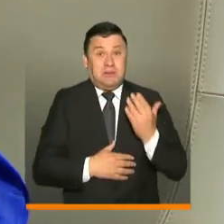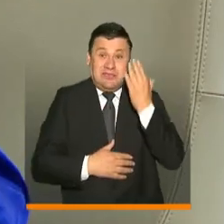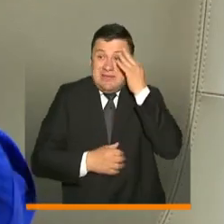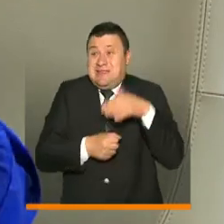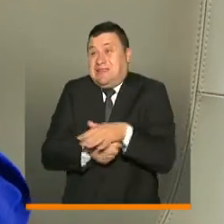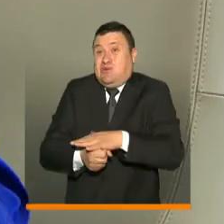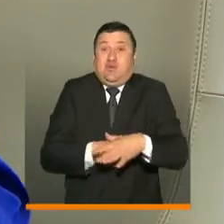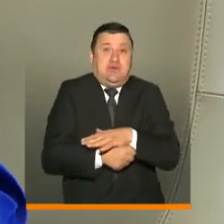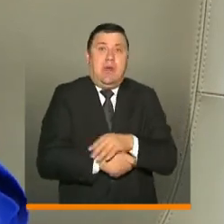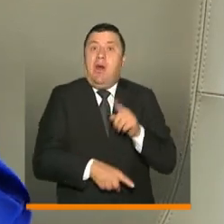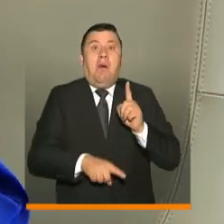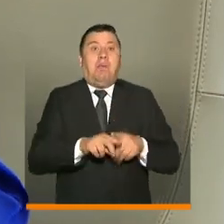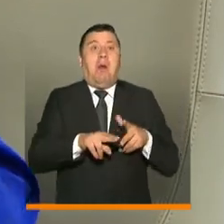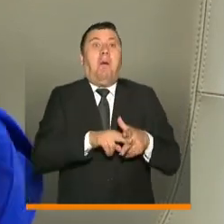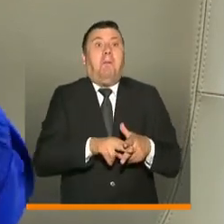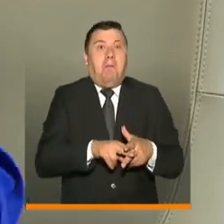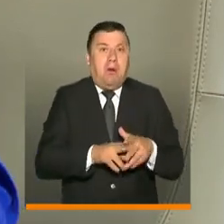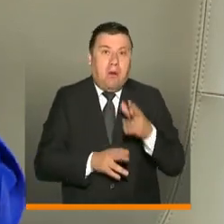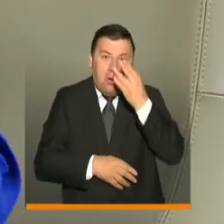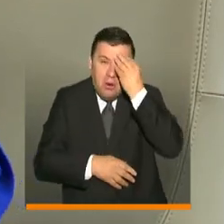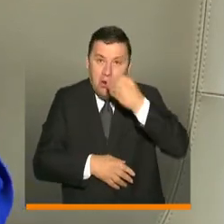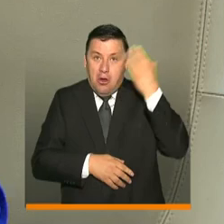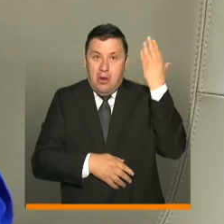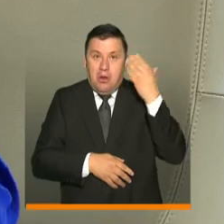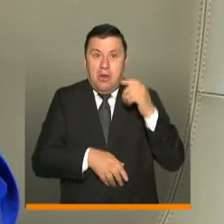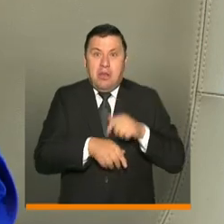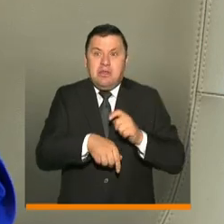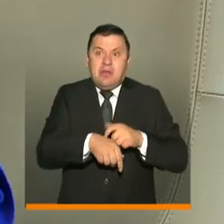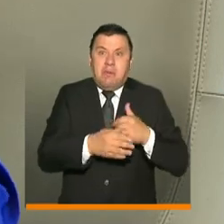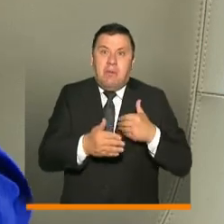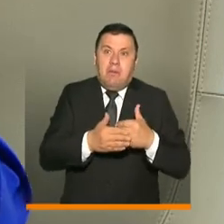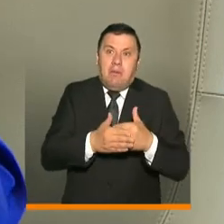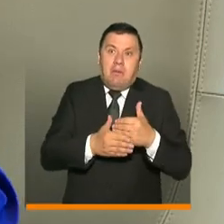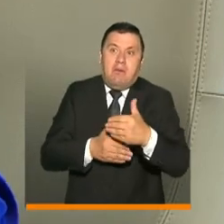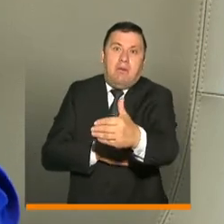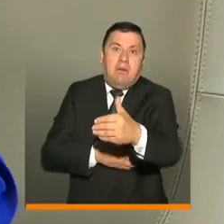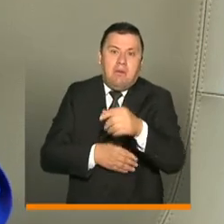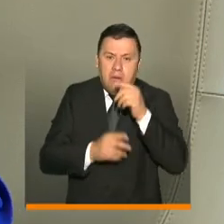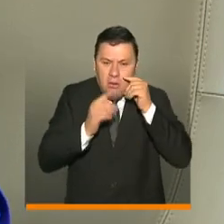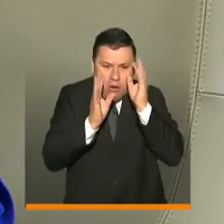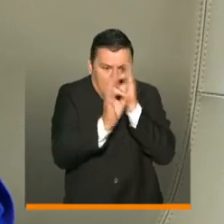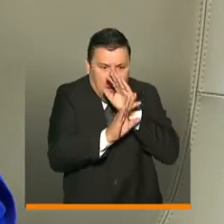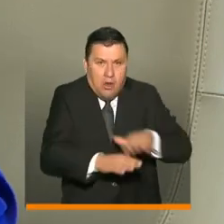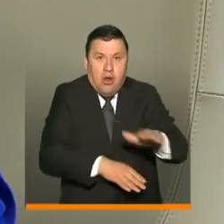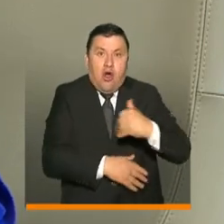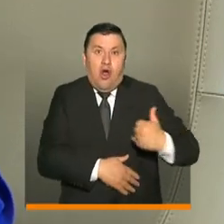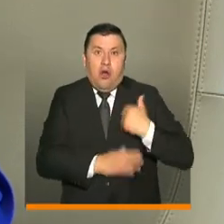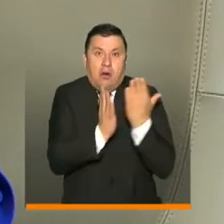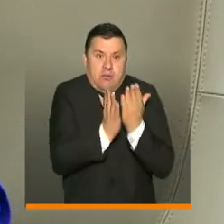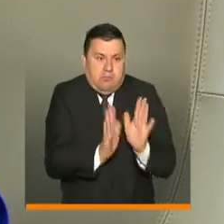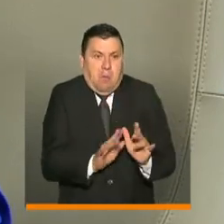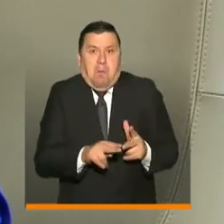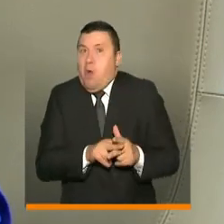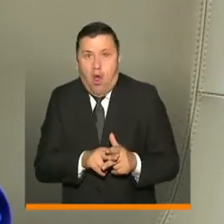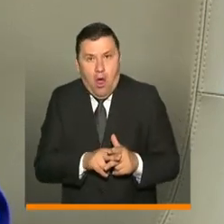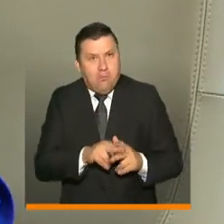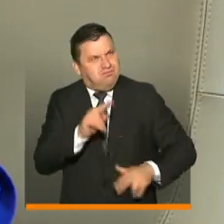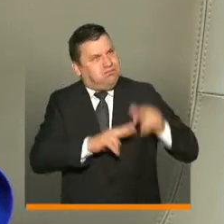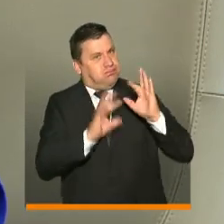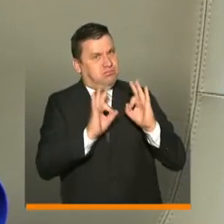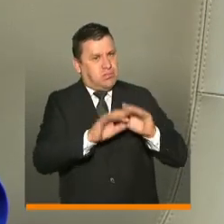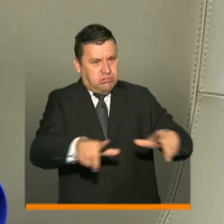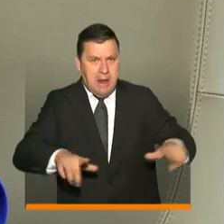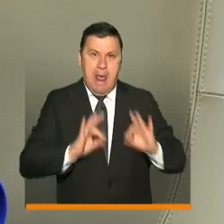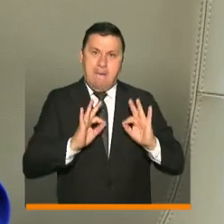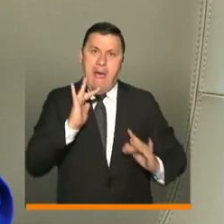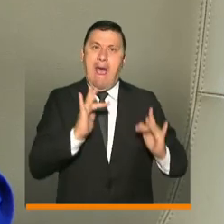de esta coyuntura no podemos olvidar ni el mediano ni el largo plazo. Esta infraestructura es para nuestros niños y para los jóvenes y debe tener las mejores condiciones.